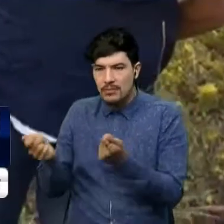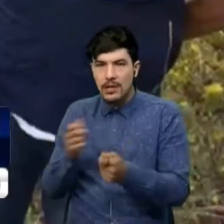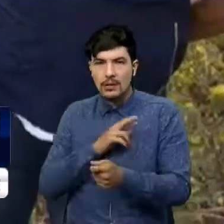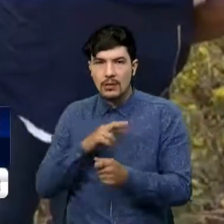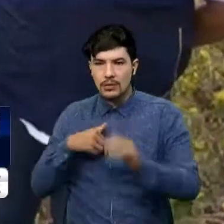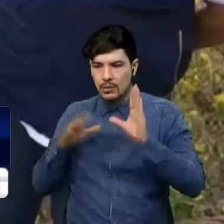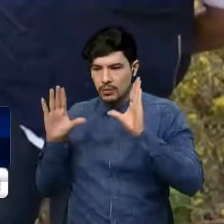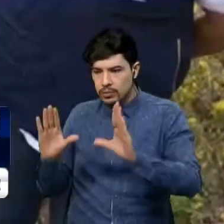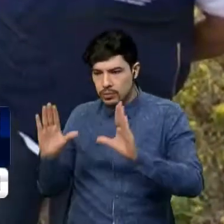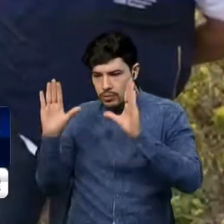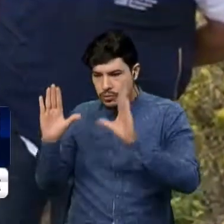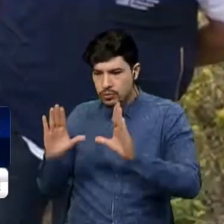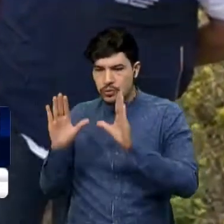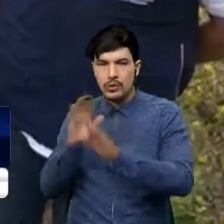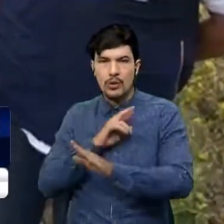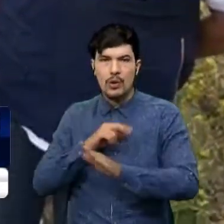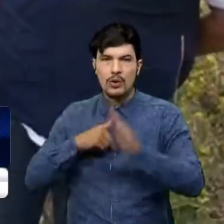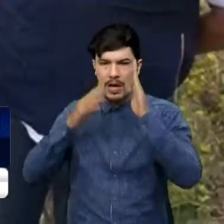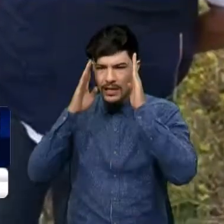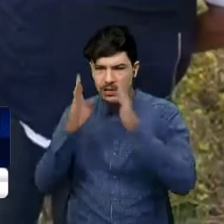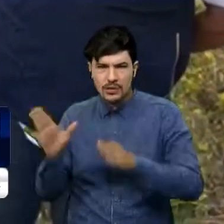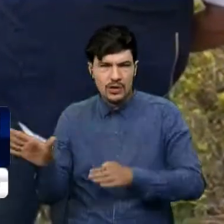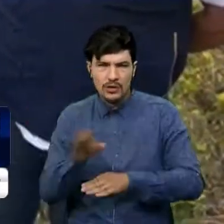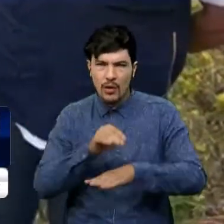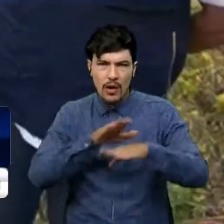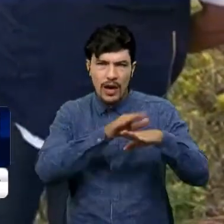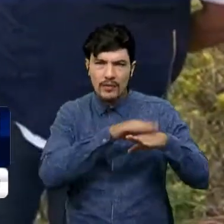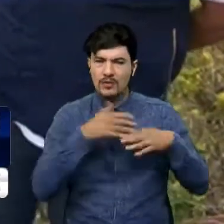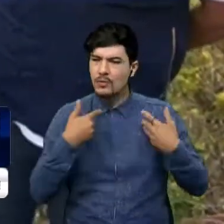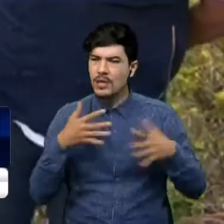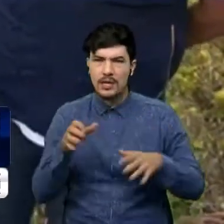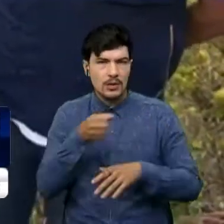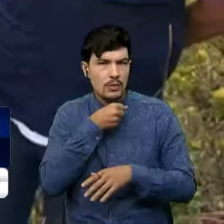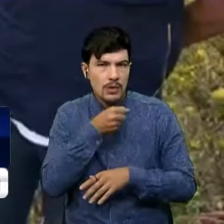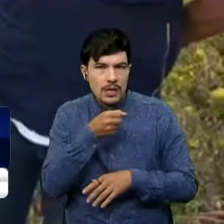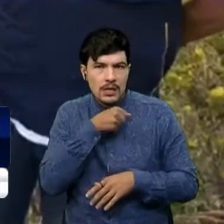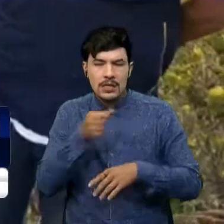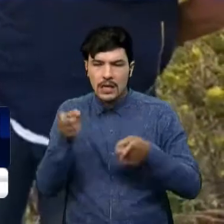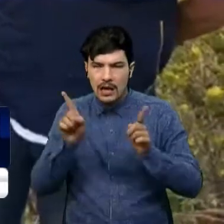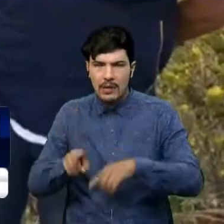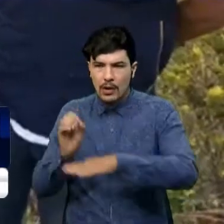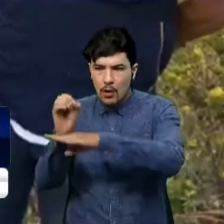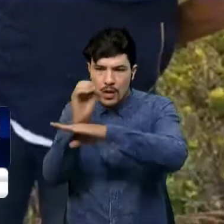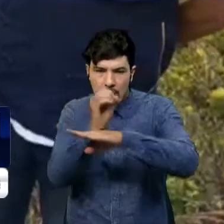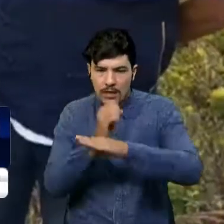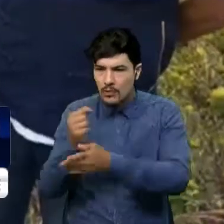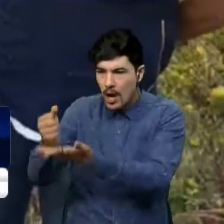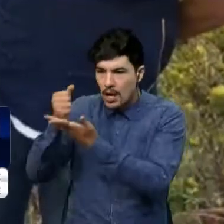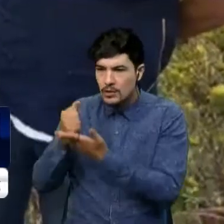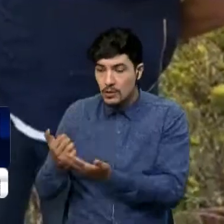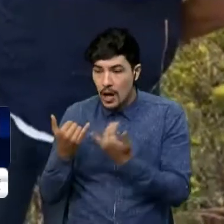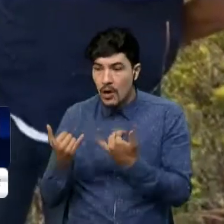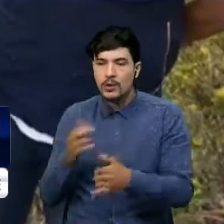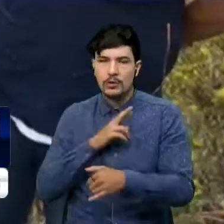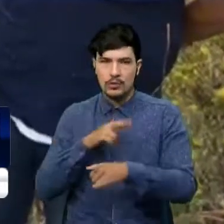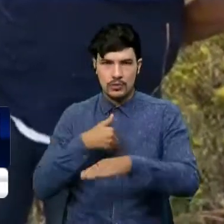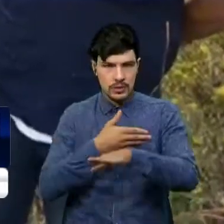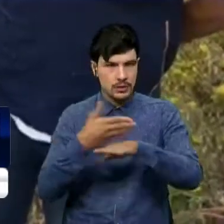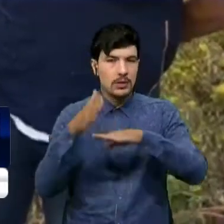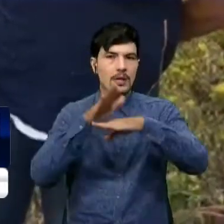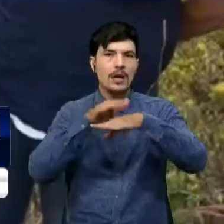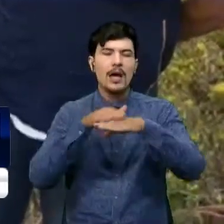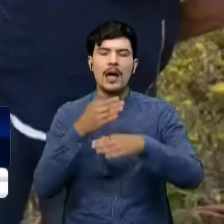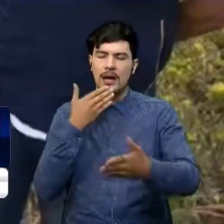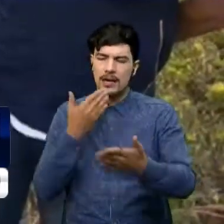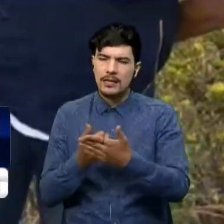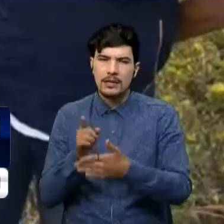vamos a estar alertas con toda la población que hay y todos los organismos de socorro que nos están apoyando en este momento. Agradecerle